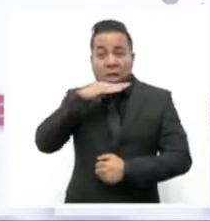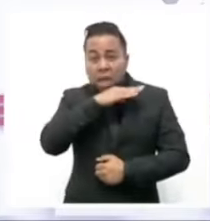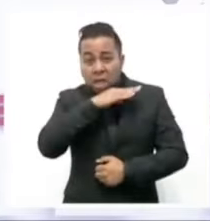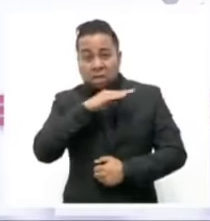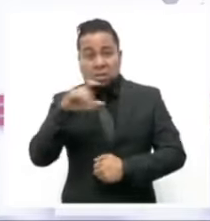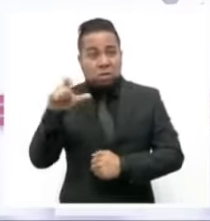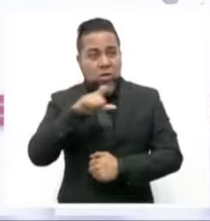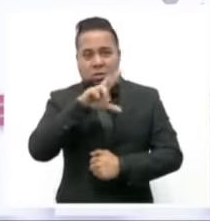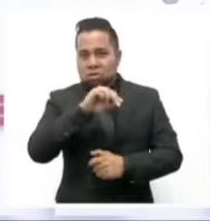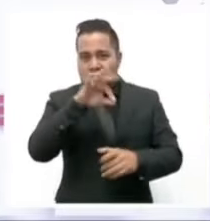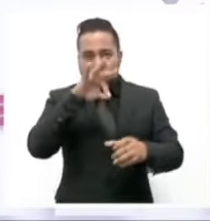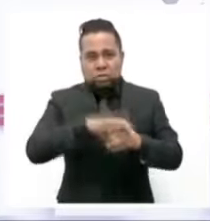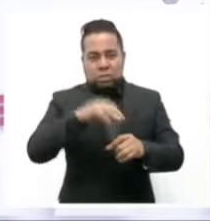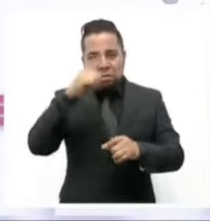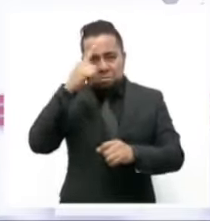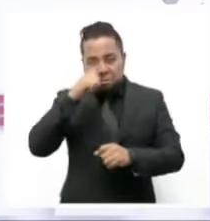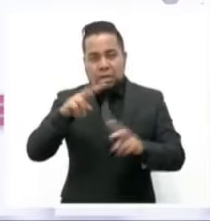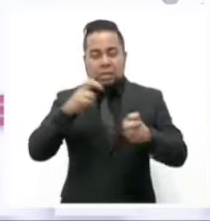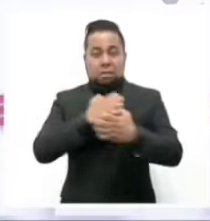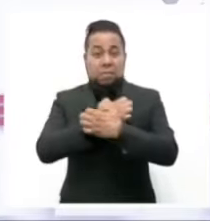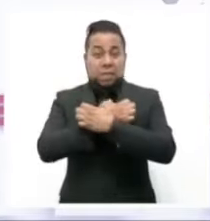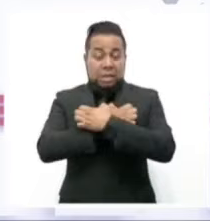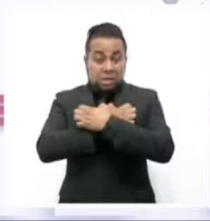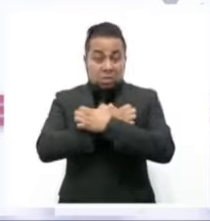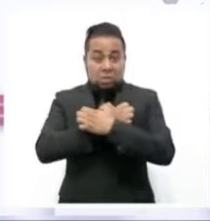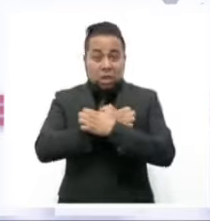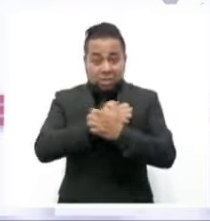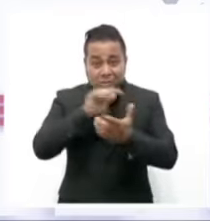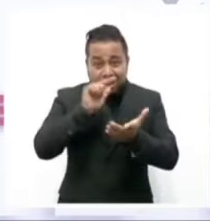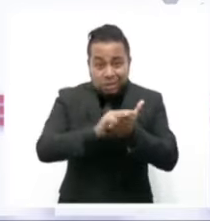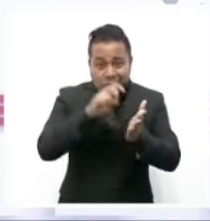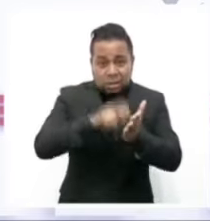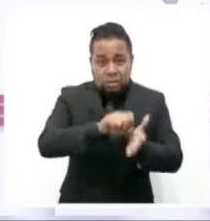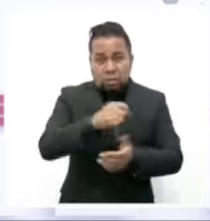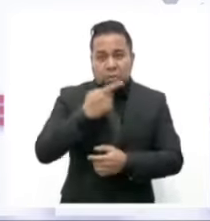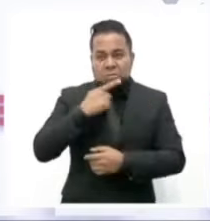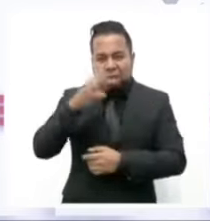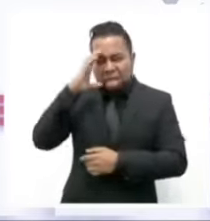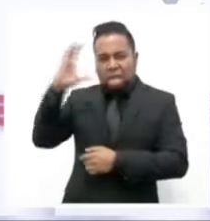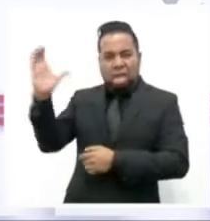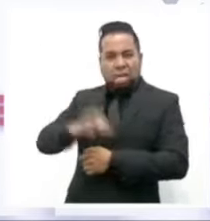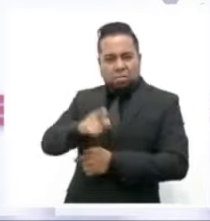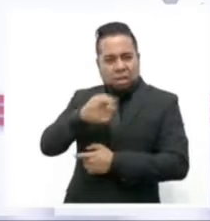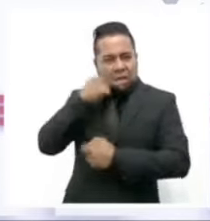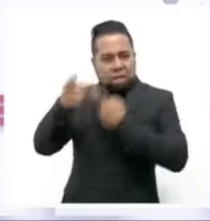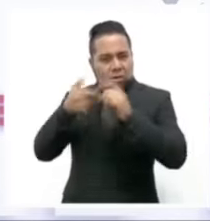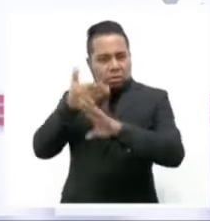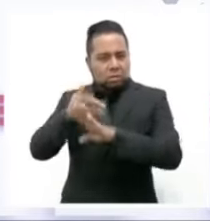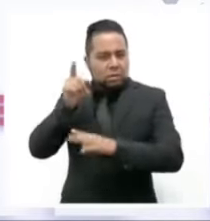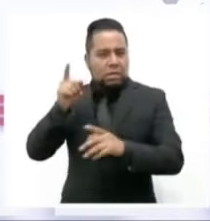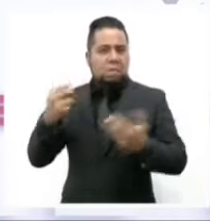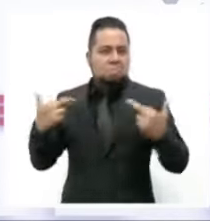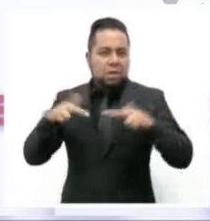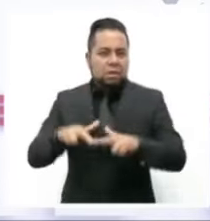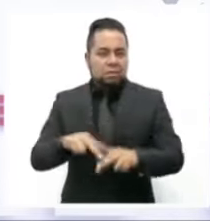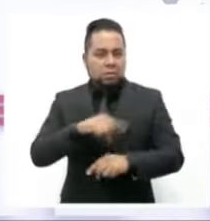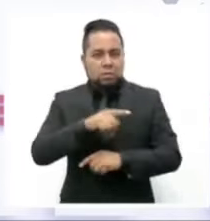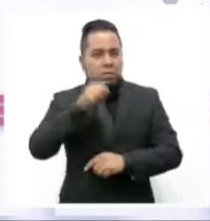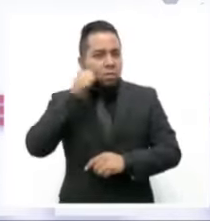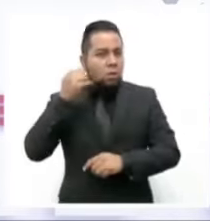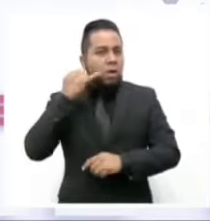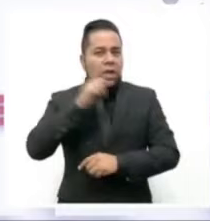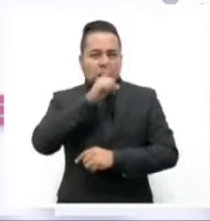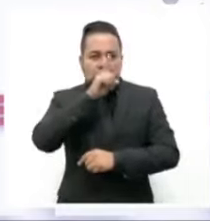no votas te por la reforma educativa y además los llamaste criminales salomón mientes